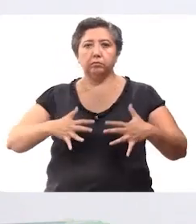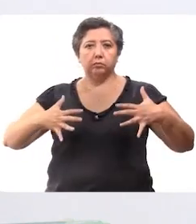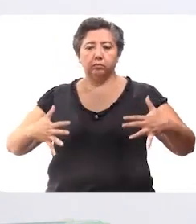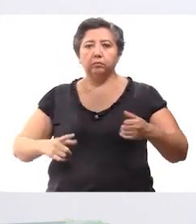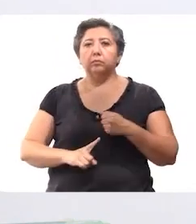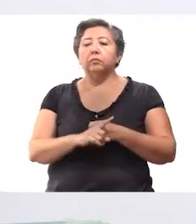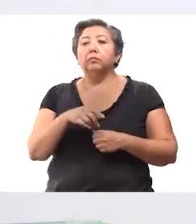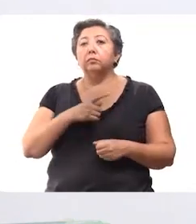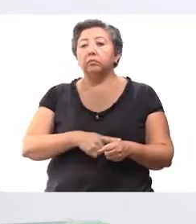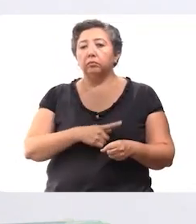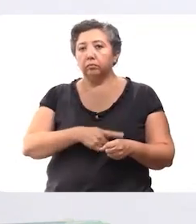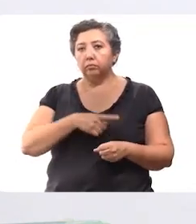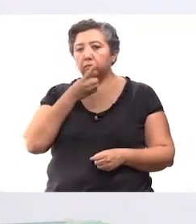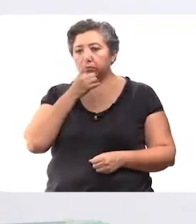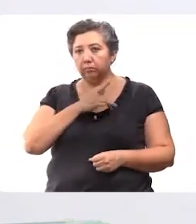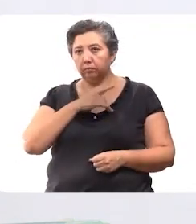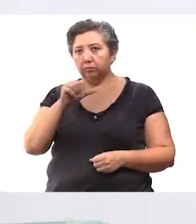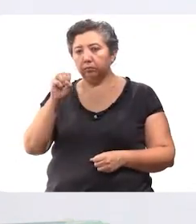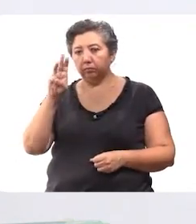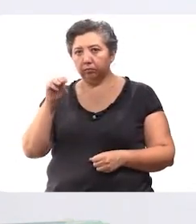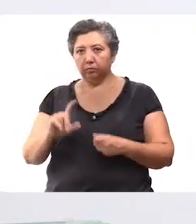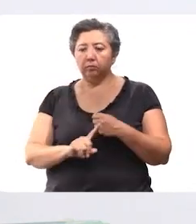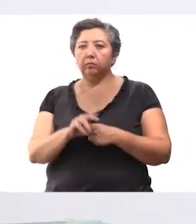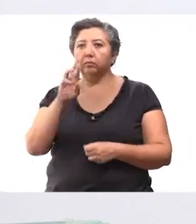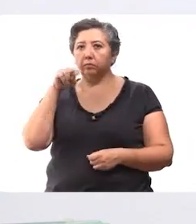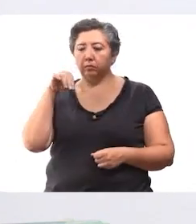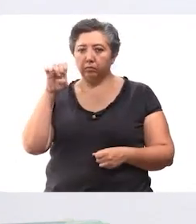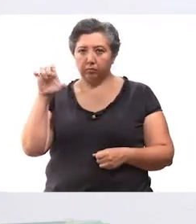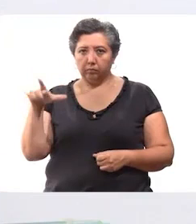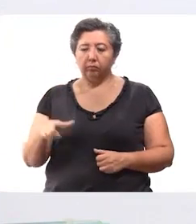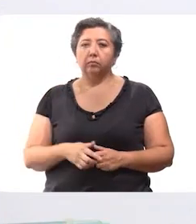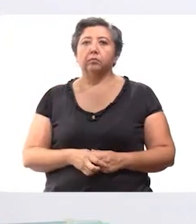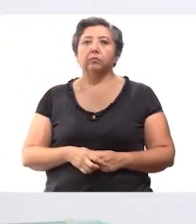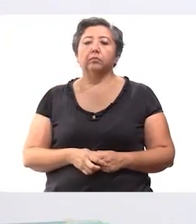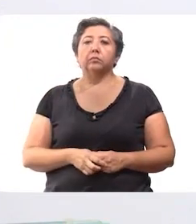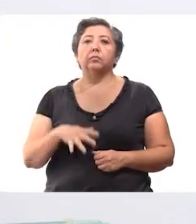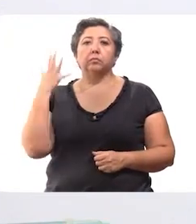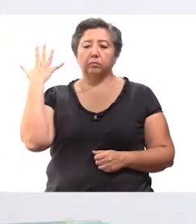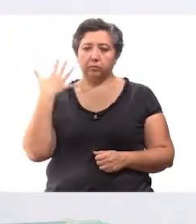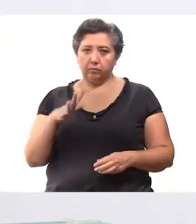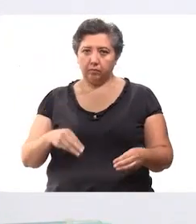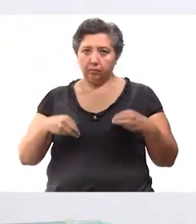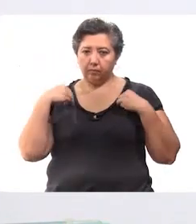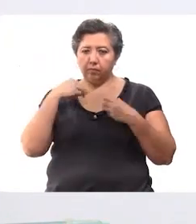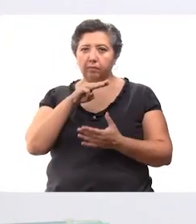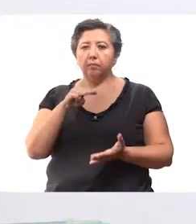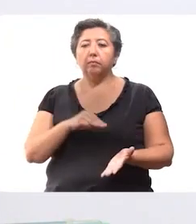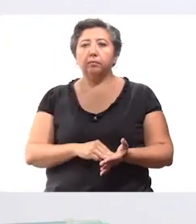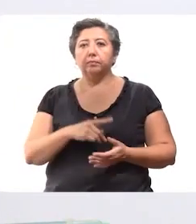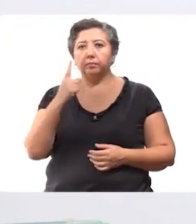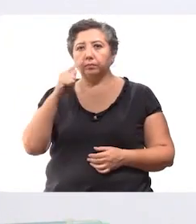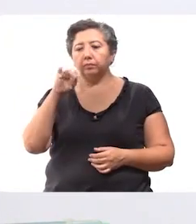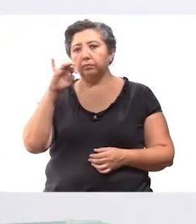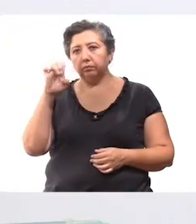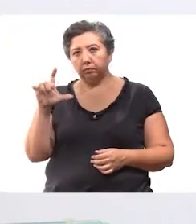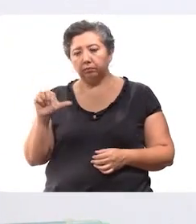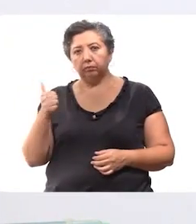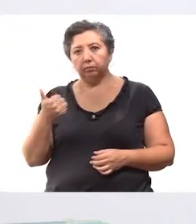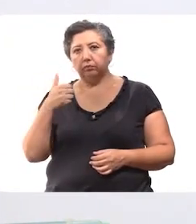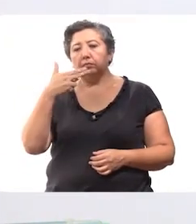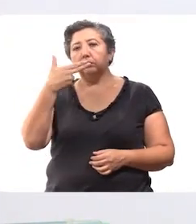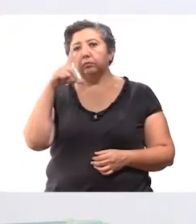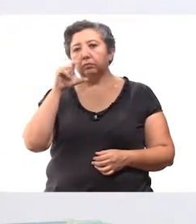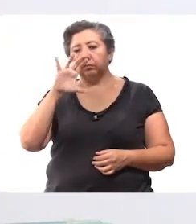obesidad, enfermedad cardiovascular, asma e insuficiencia renal crónica. 10 residían en Mérida, 1 en Ticul, 1